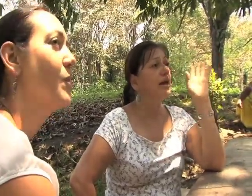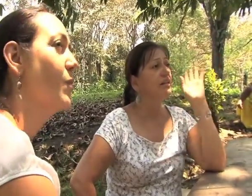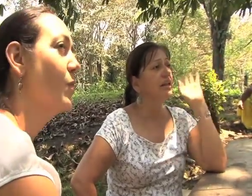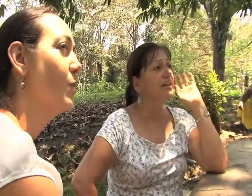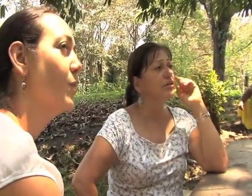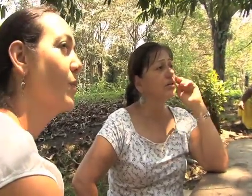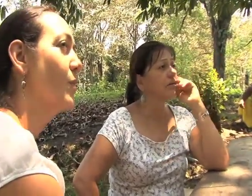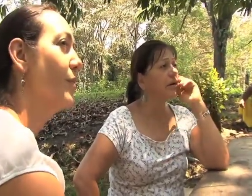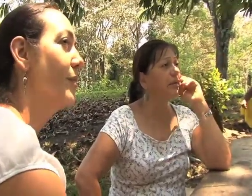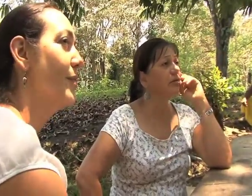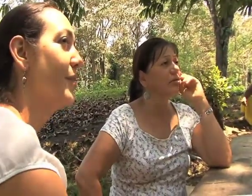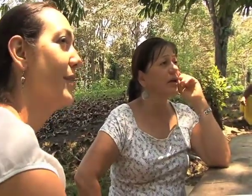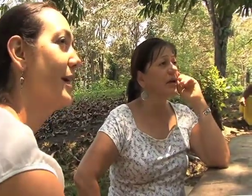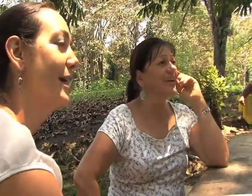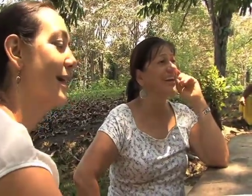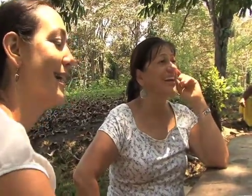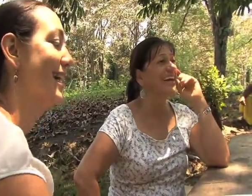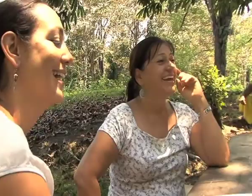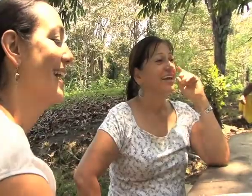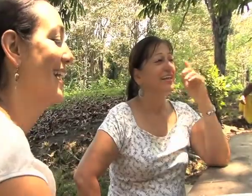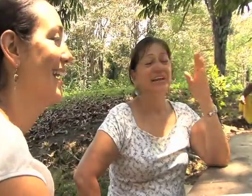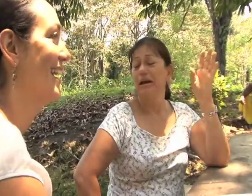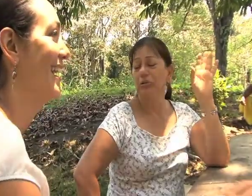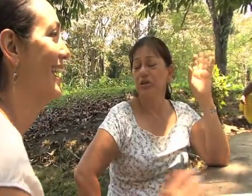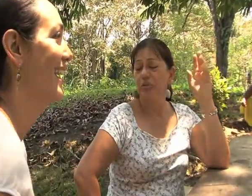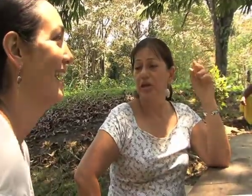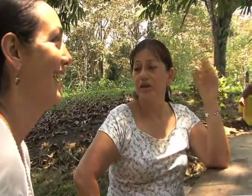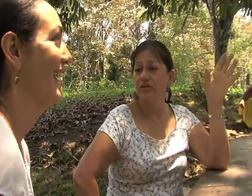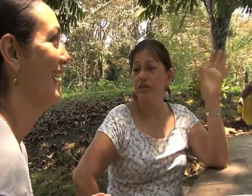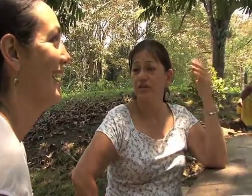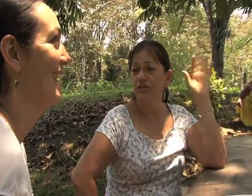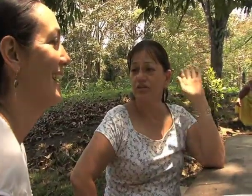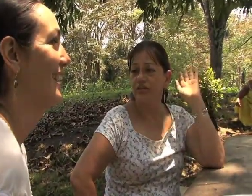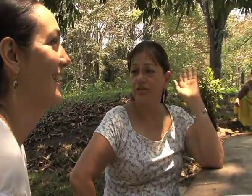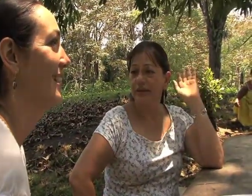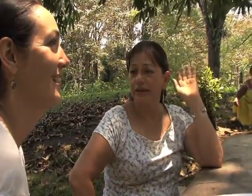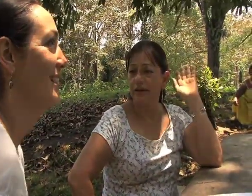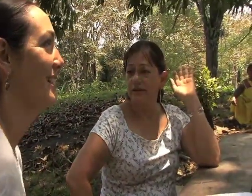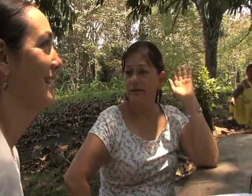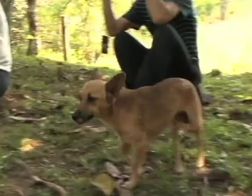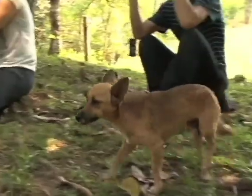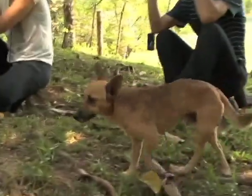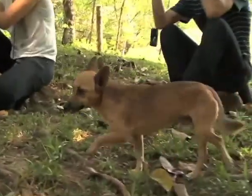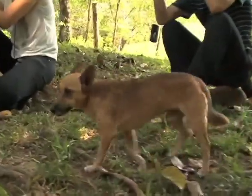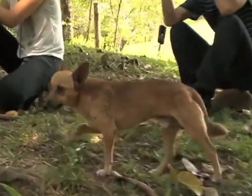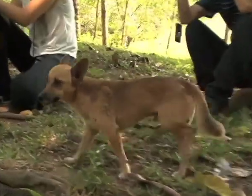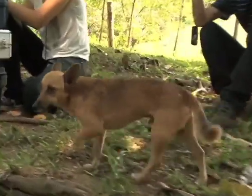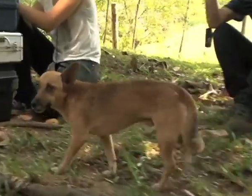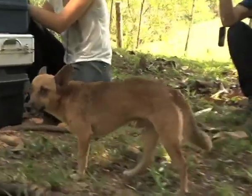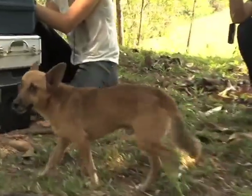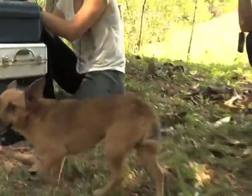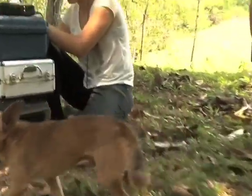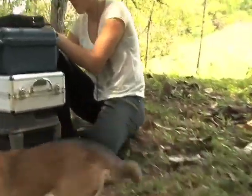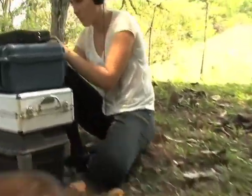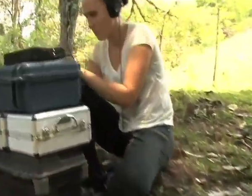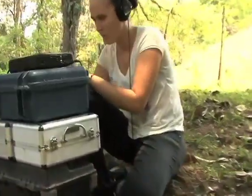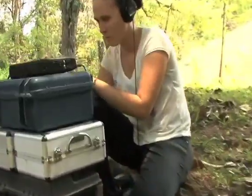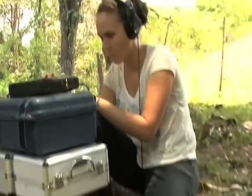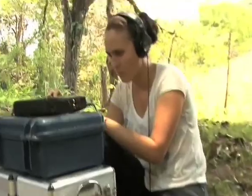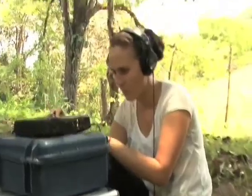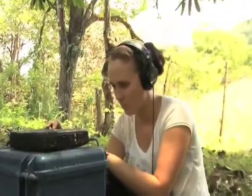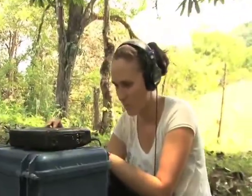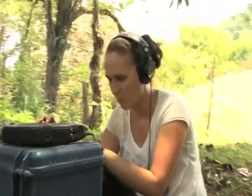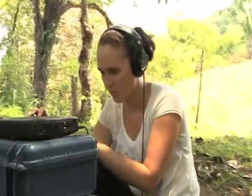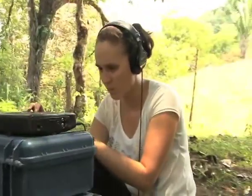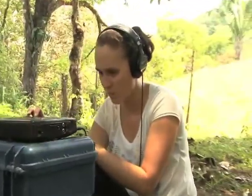incluso ahí tiene tanto que hablar Pablo que, digamos, que puede decir unas cosas hoy y otras mañana. Sí. Creo que aquí lo que